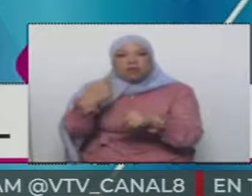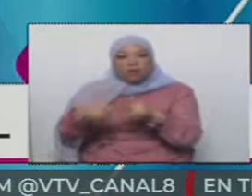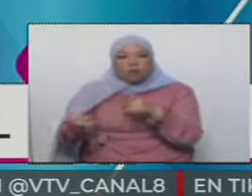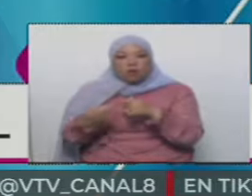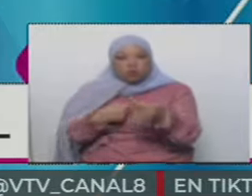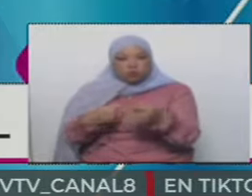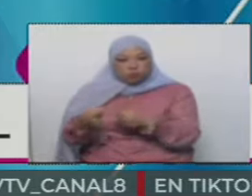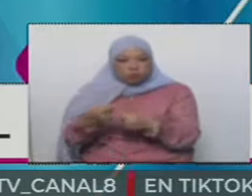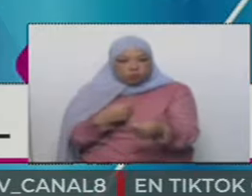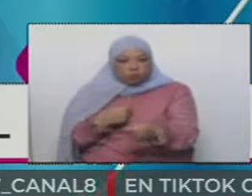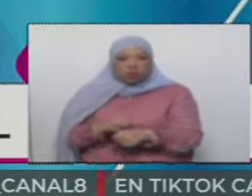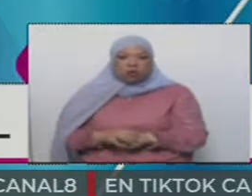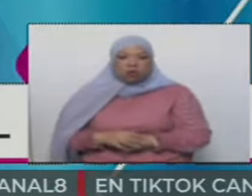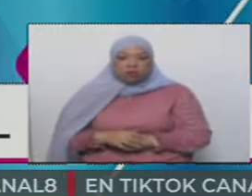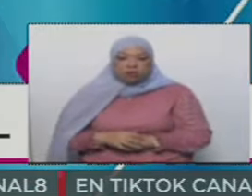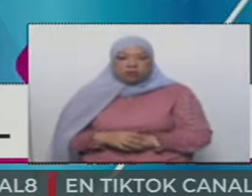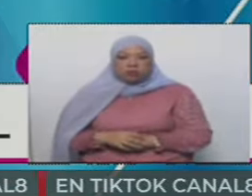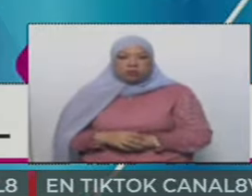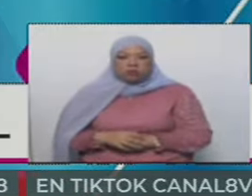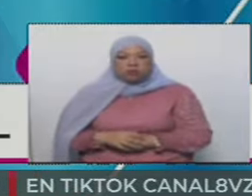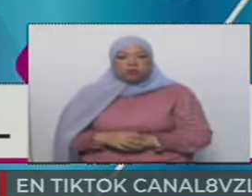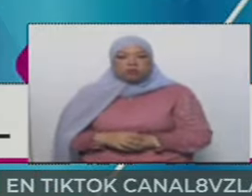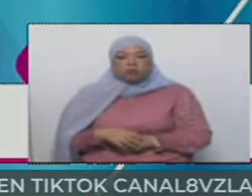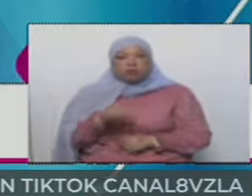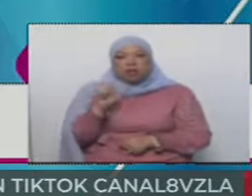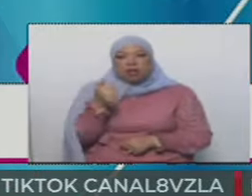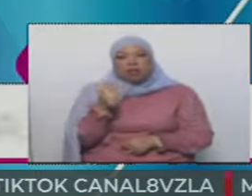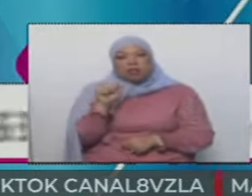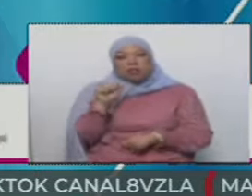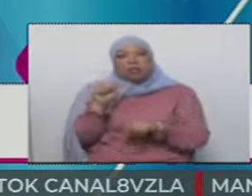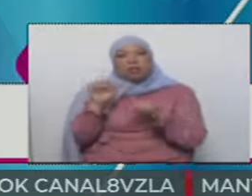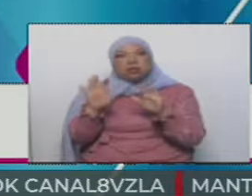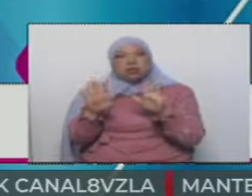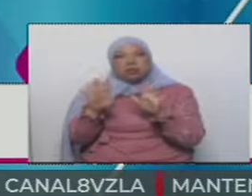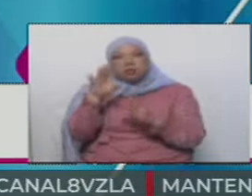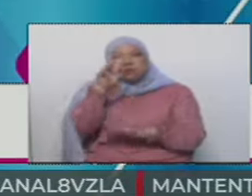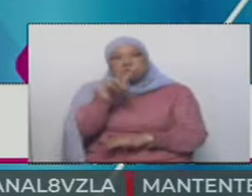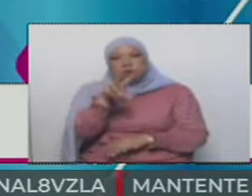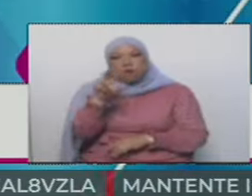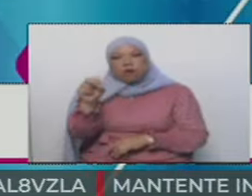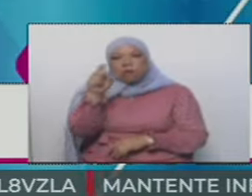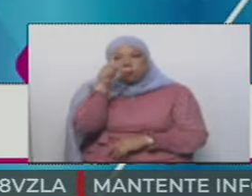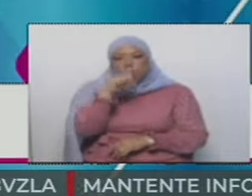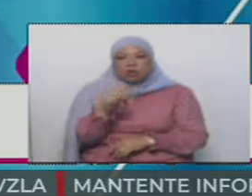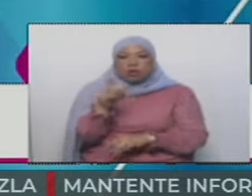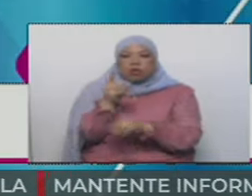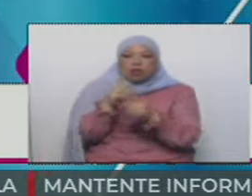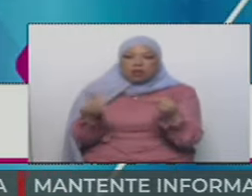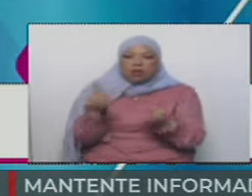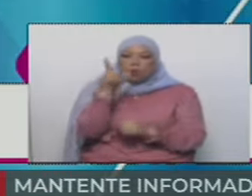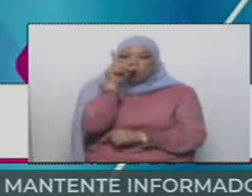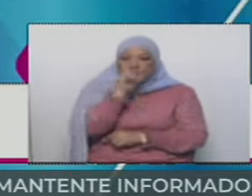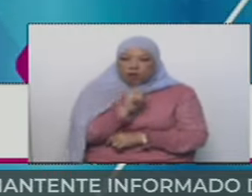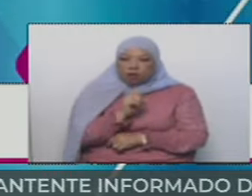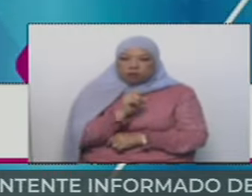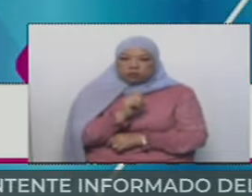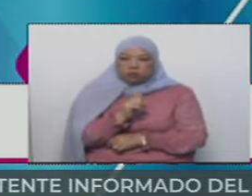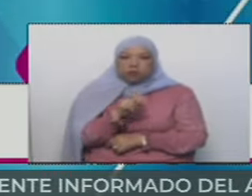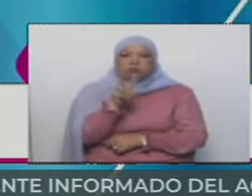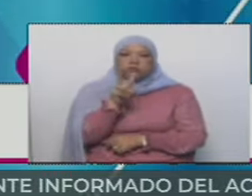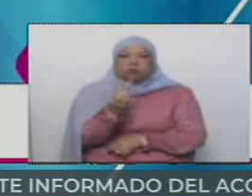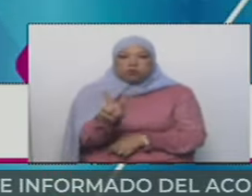coyunturas, vividas en el año 19, en el año 20, vividas este año